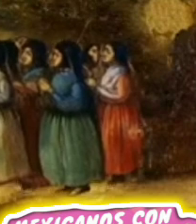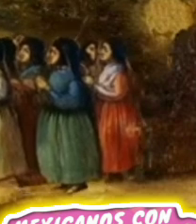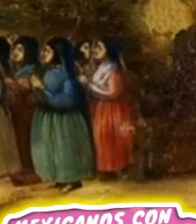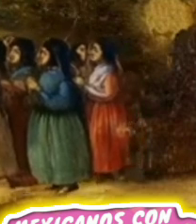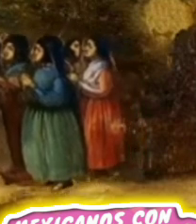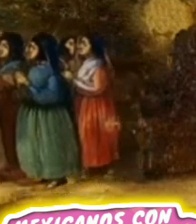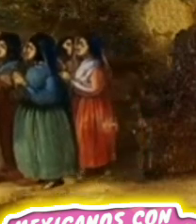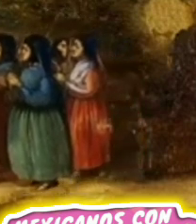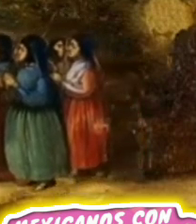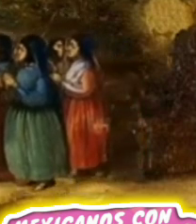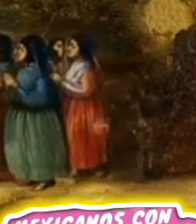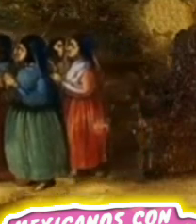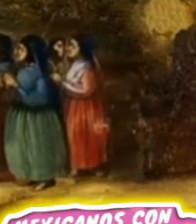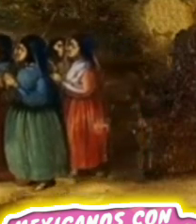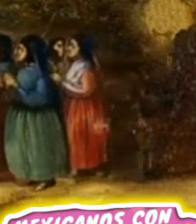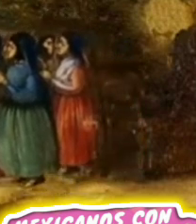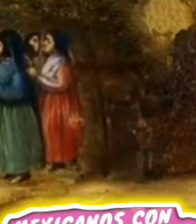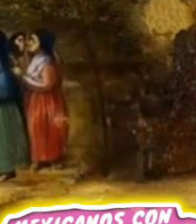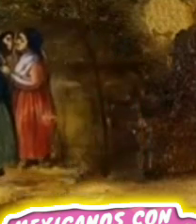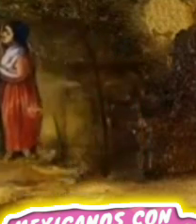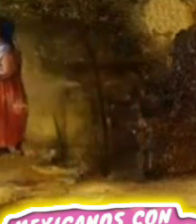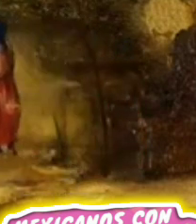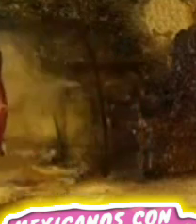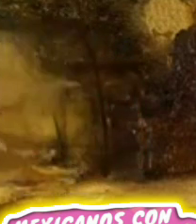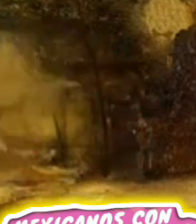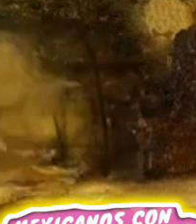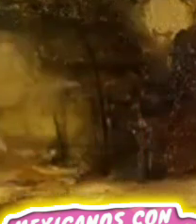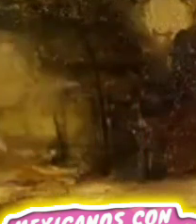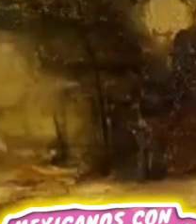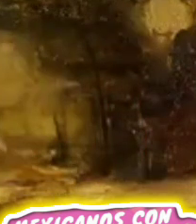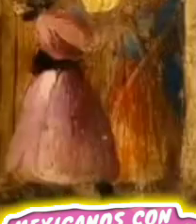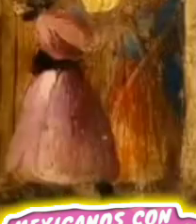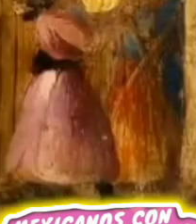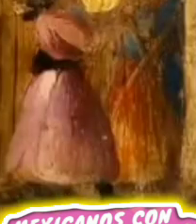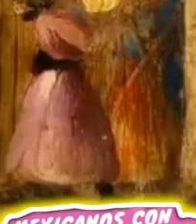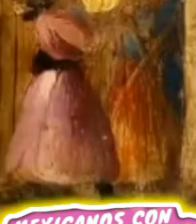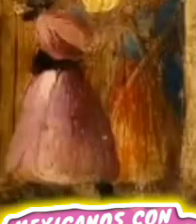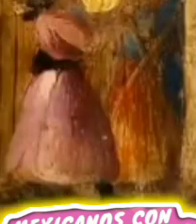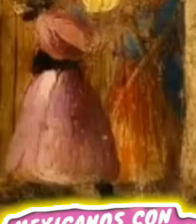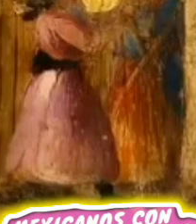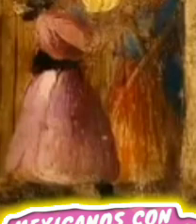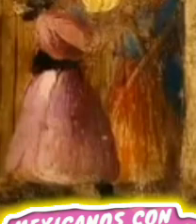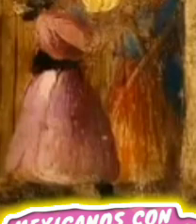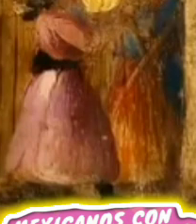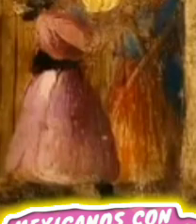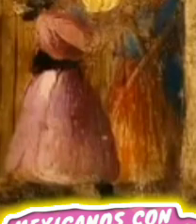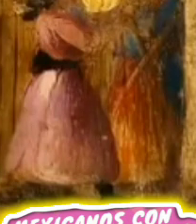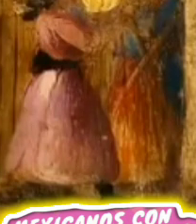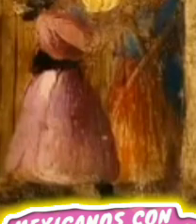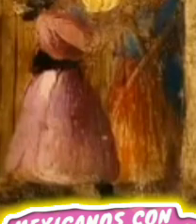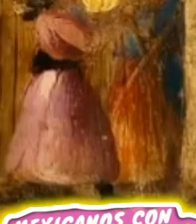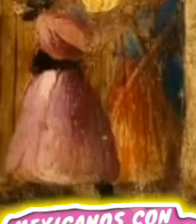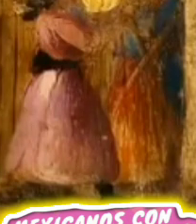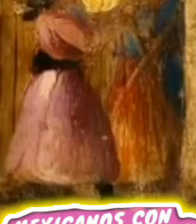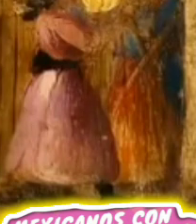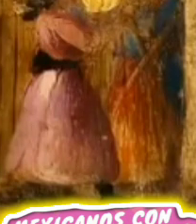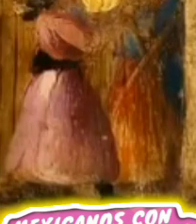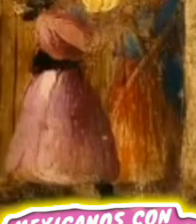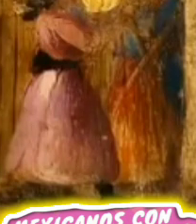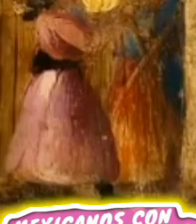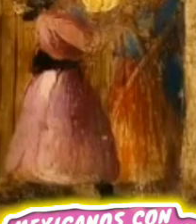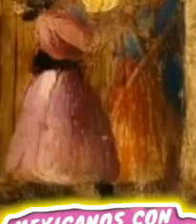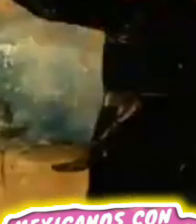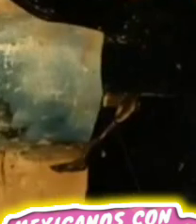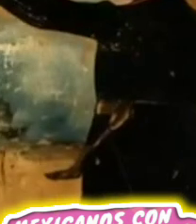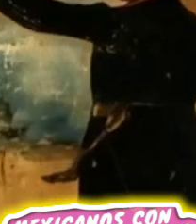Pino, que estaba de guardia, fuera a avisarle a su teniente, pero ya las mujeres avanzaban sobre el cuartel con ánimo